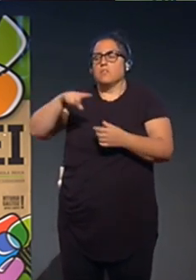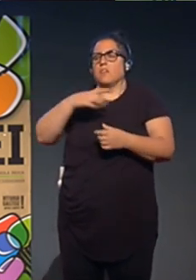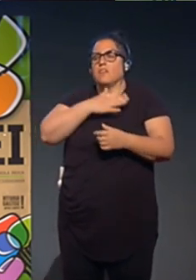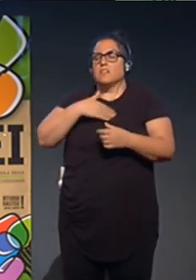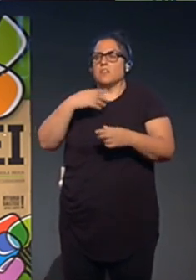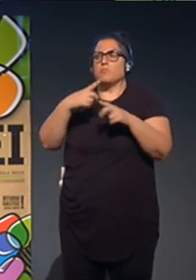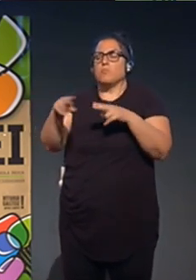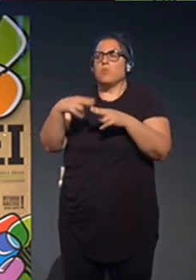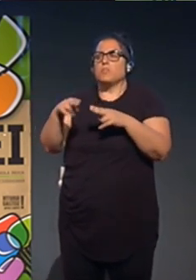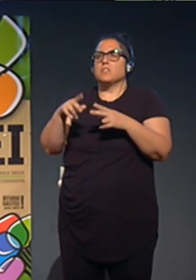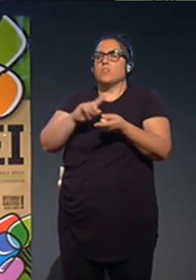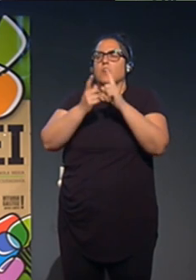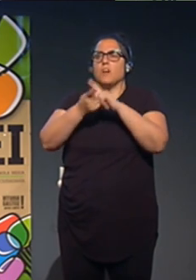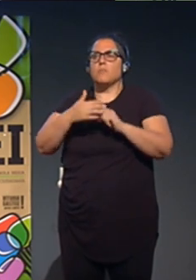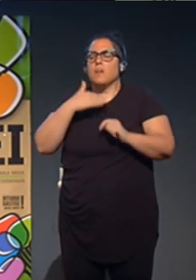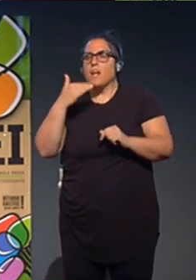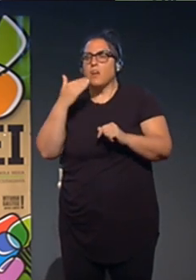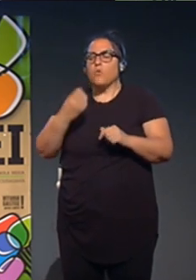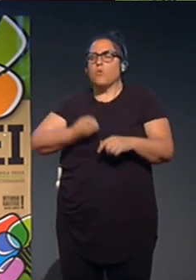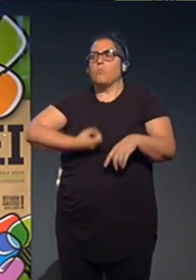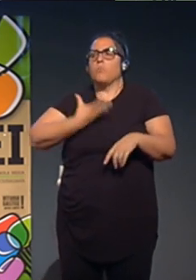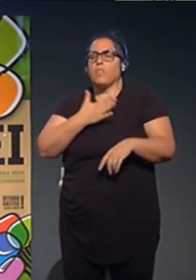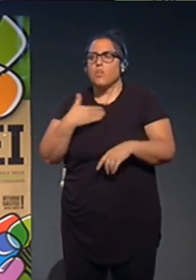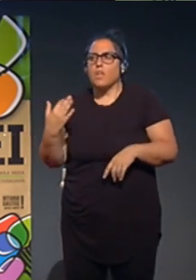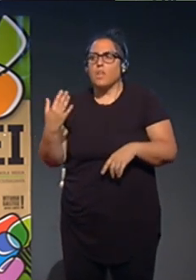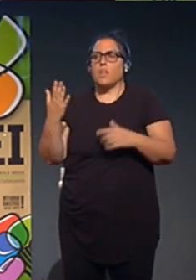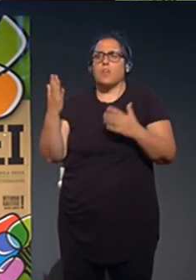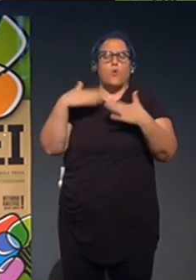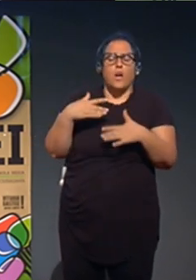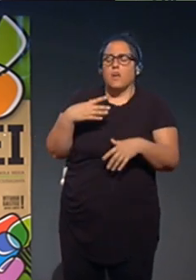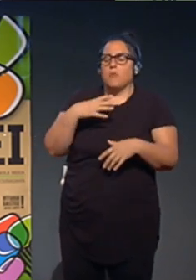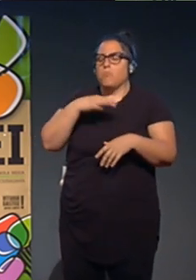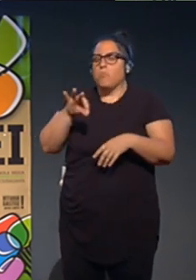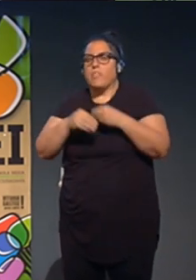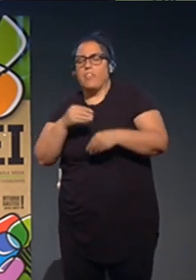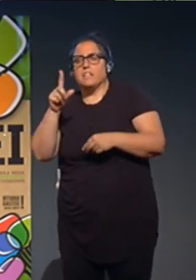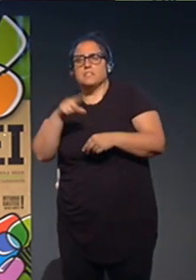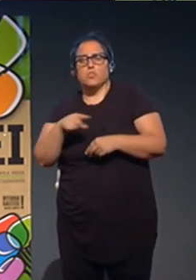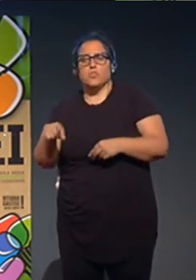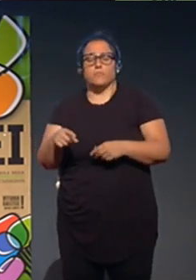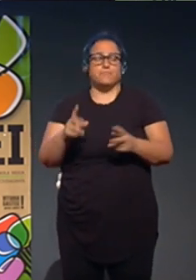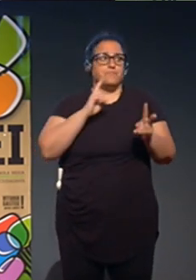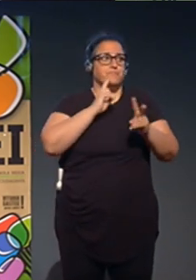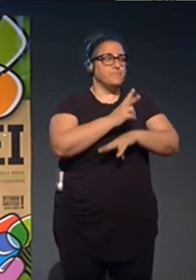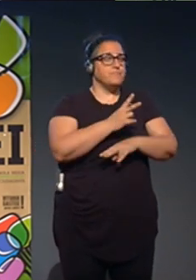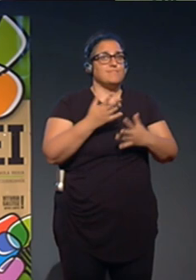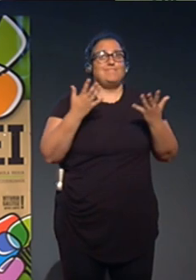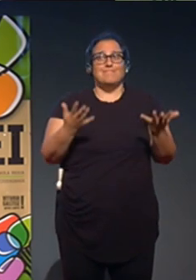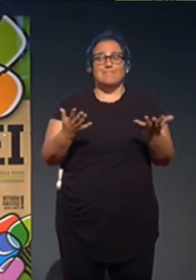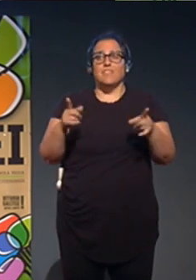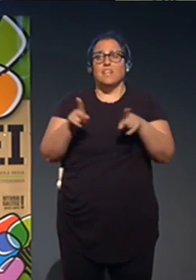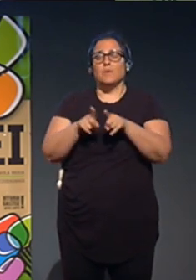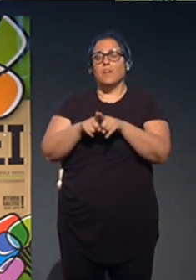cambien las cosas No la hay o no se puede hacer nada bueno te diría lo mismo que le dice el profesor